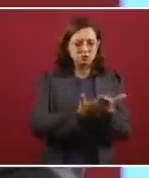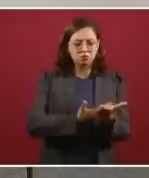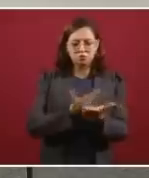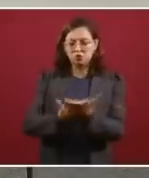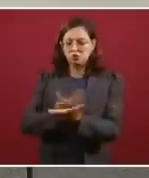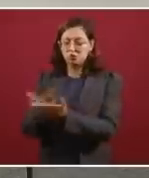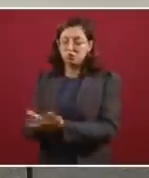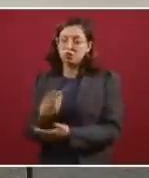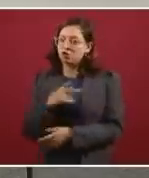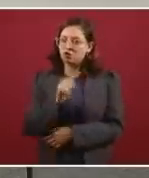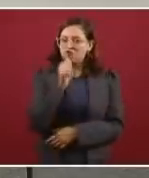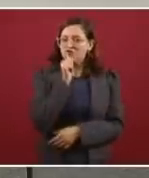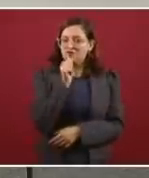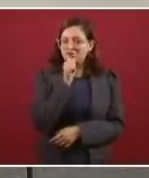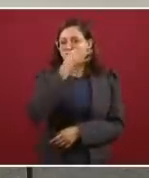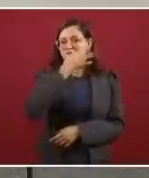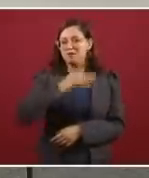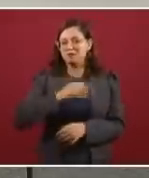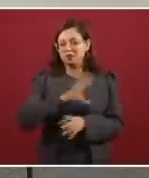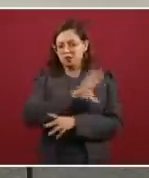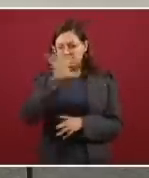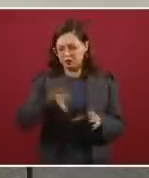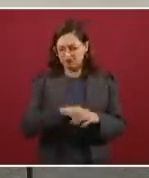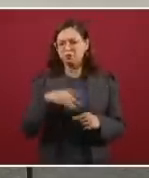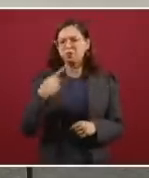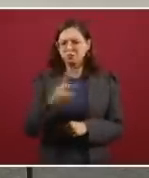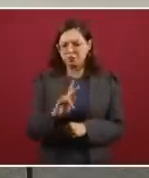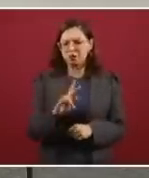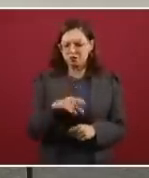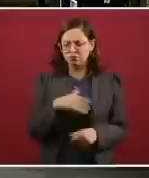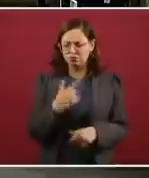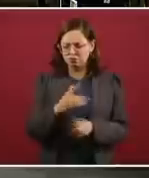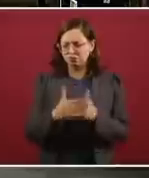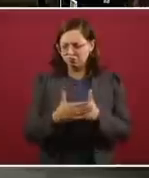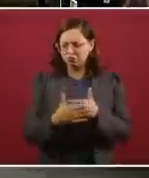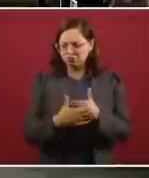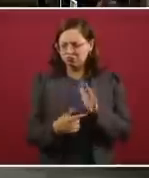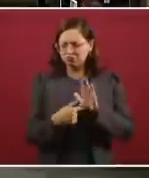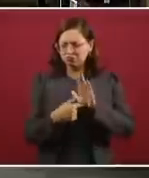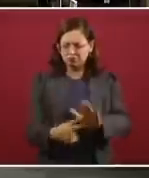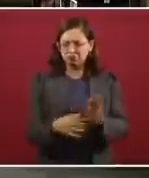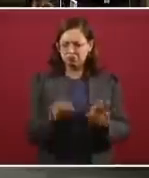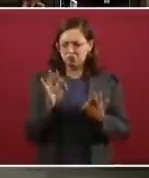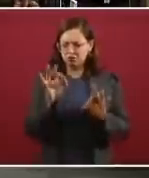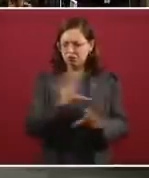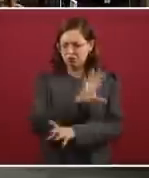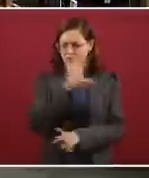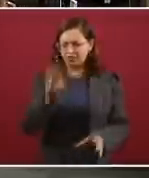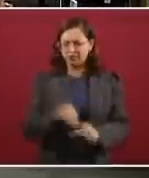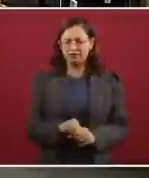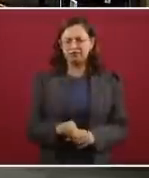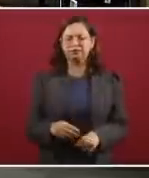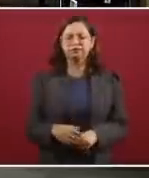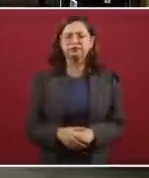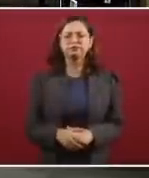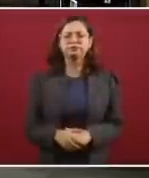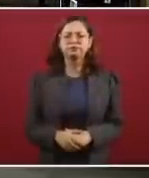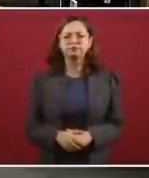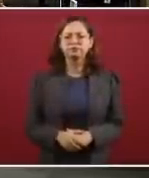lo que sabemos ya con más detalle, cuáles son los montos. Sí, con mucho gusto. Tú, por favor.